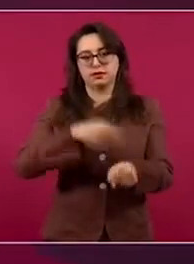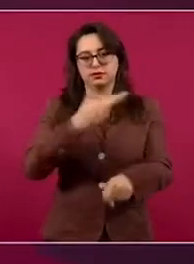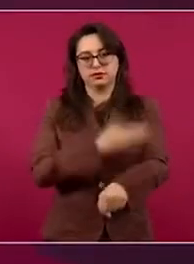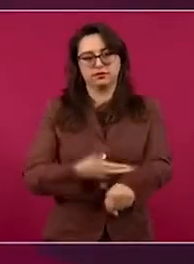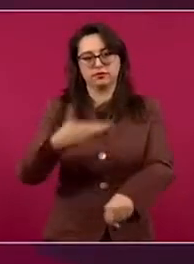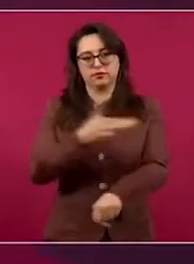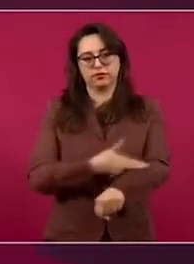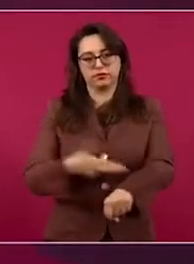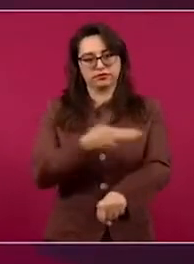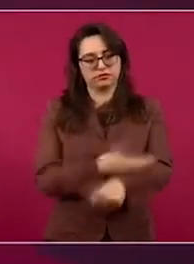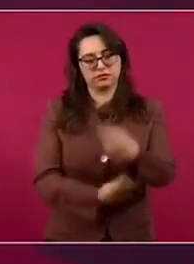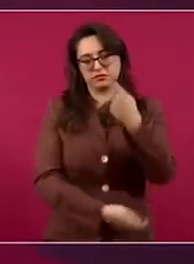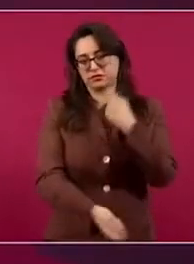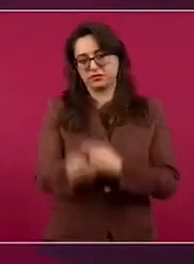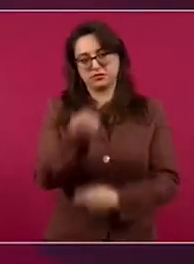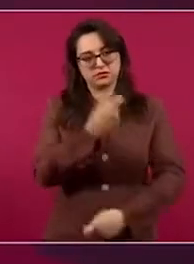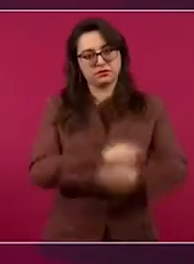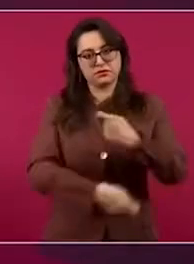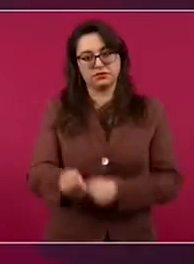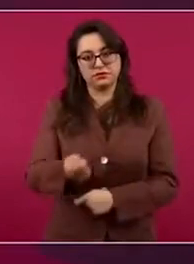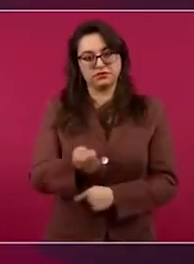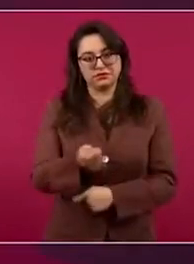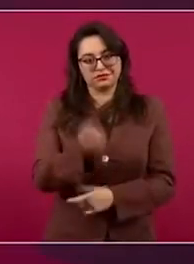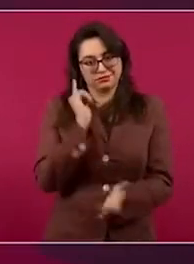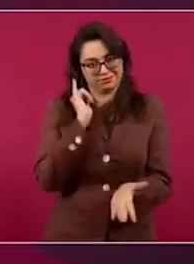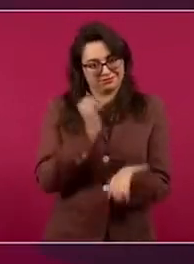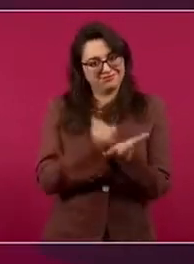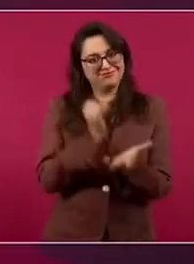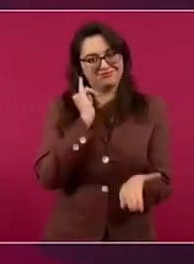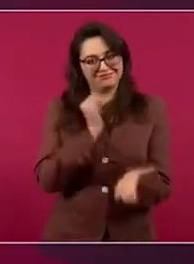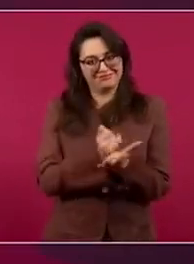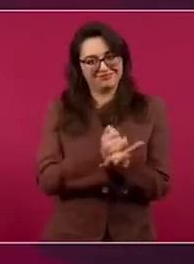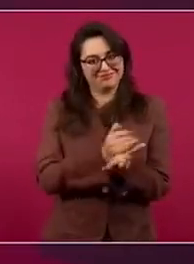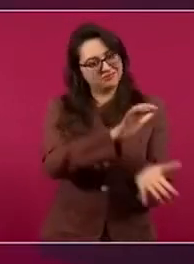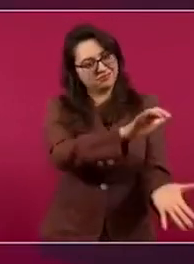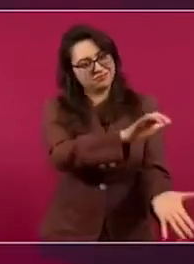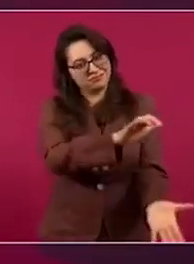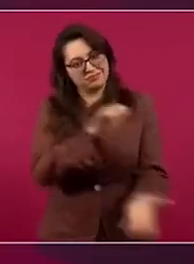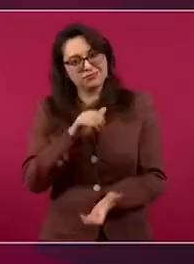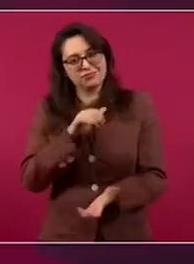y eso va a la hacienda pública,